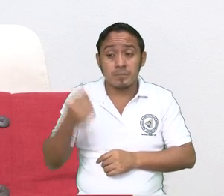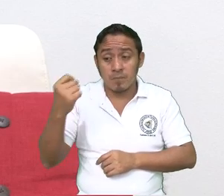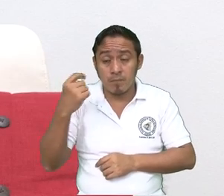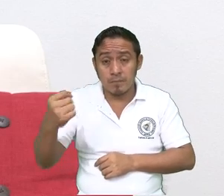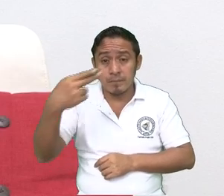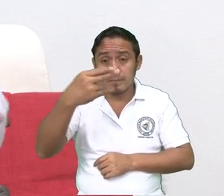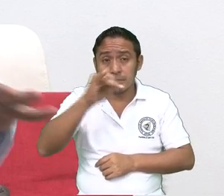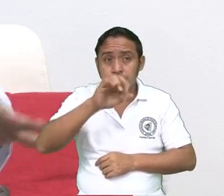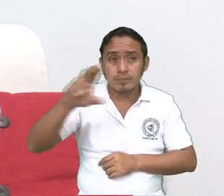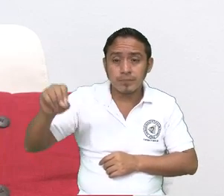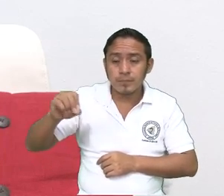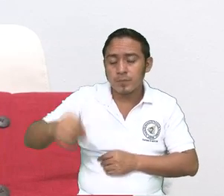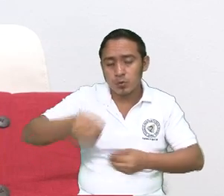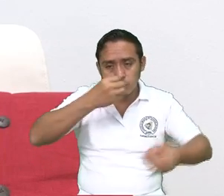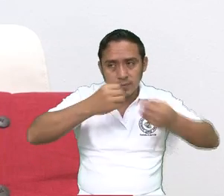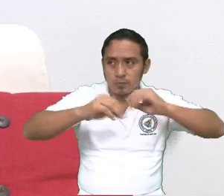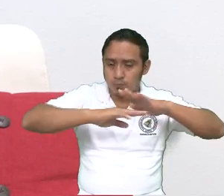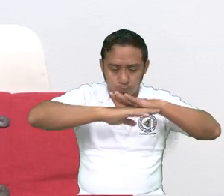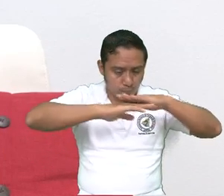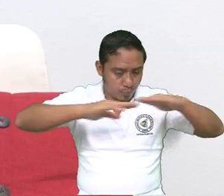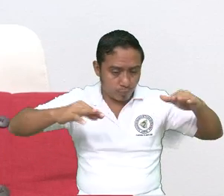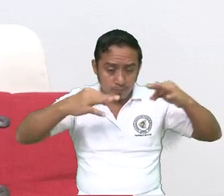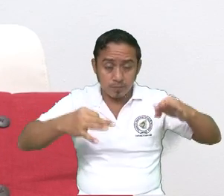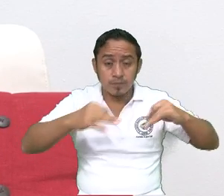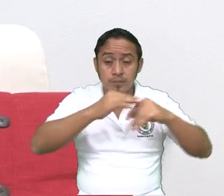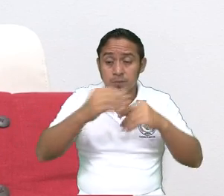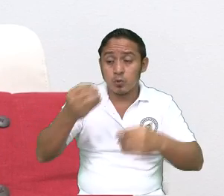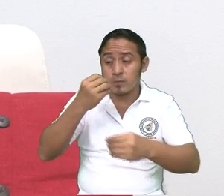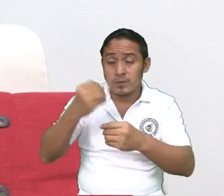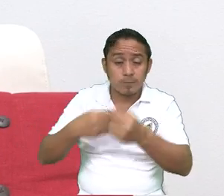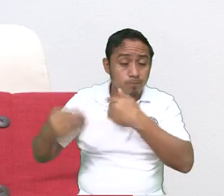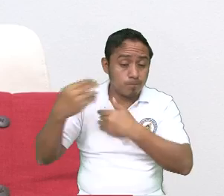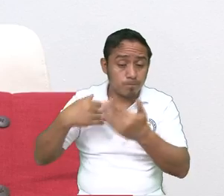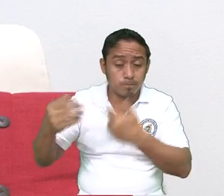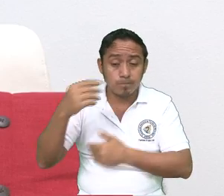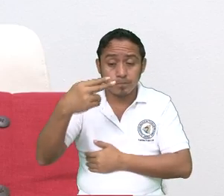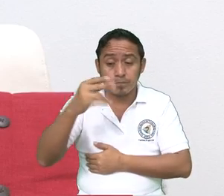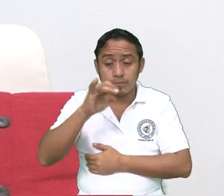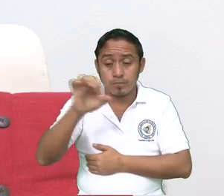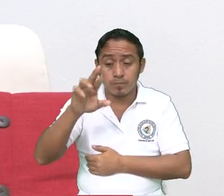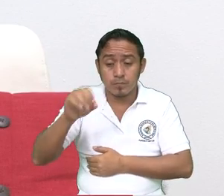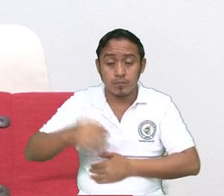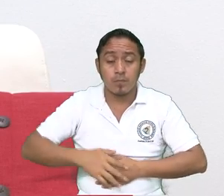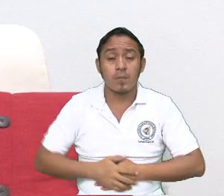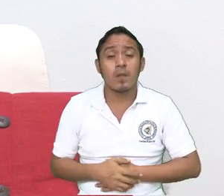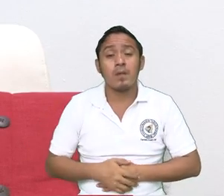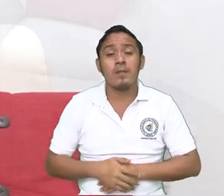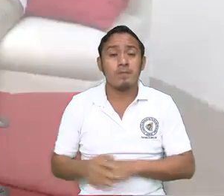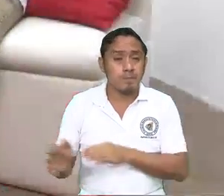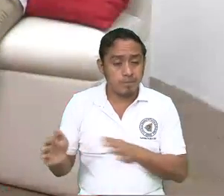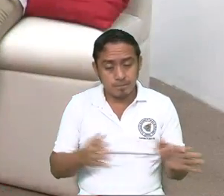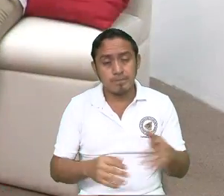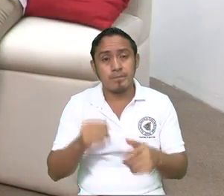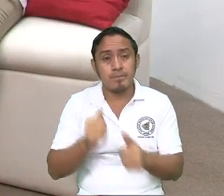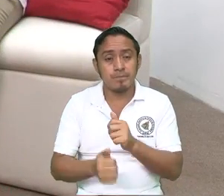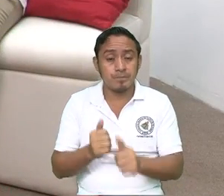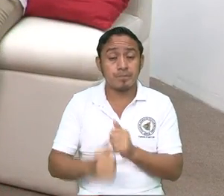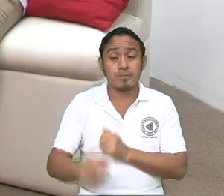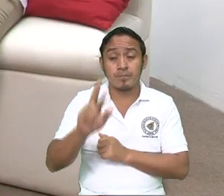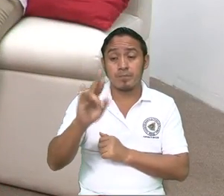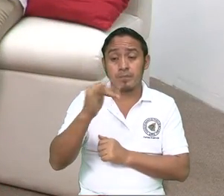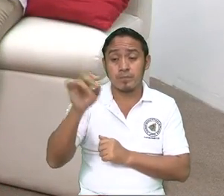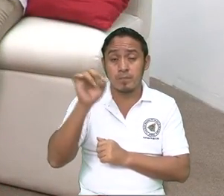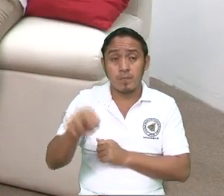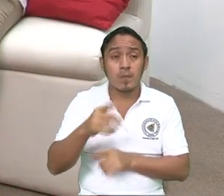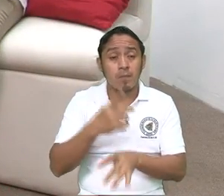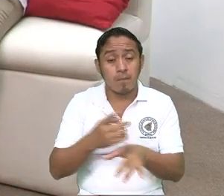una dieta balanceada y rica en hierro si un paciente con insuficiencia renal su